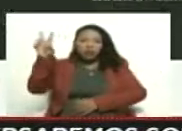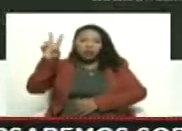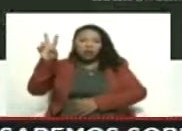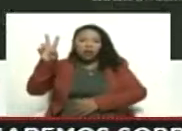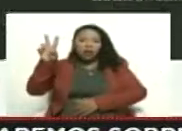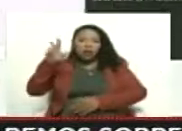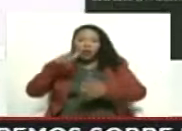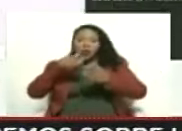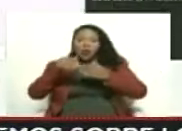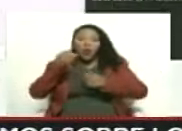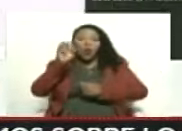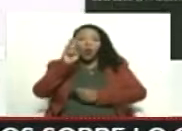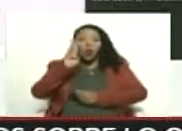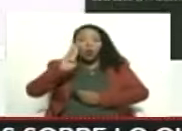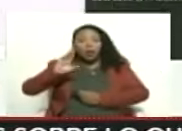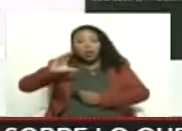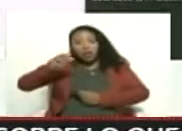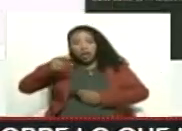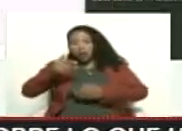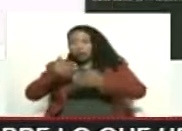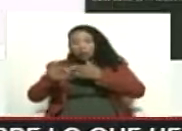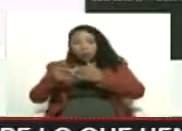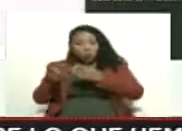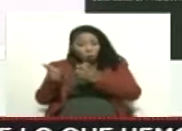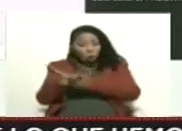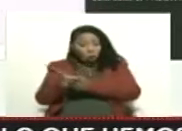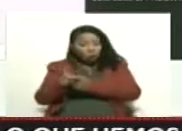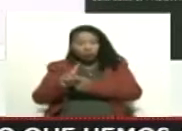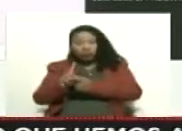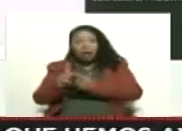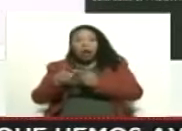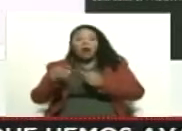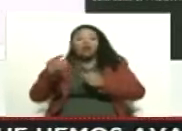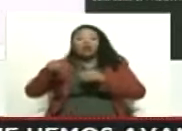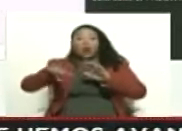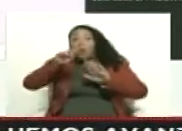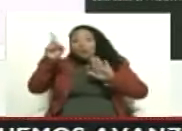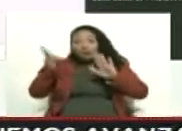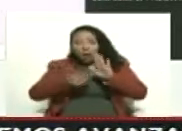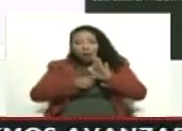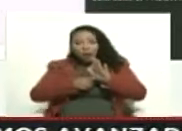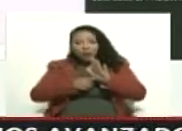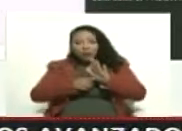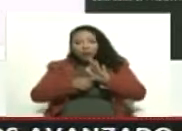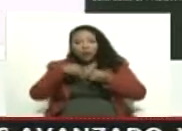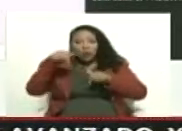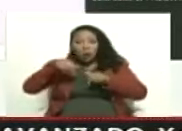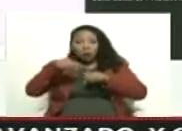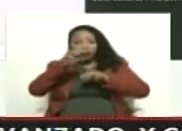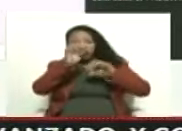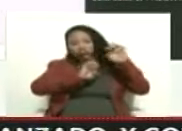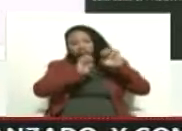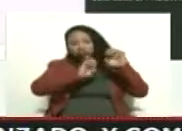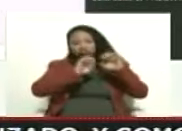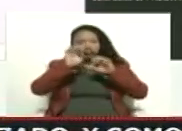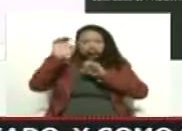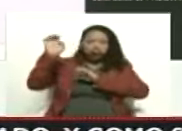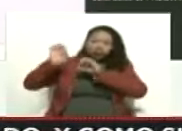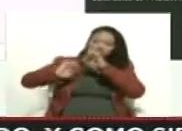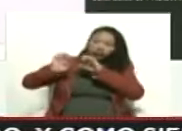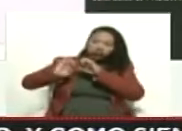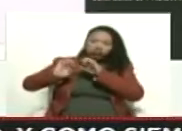la ubch me refiero a las comunidades y a las calles hoy nosotros de Las evaluaciones que hemos venido